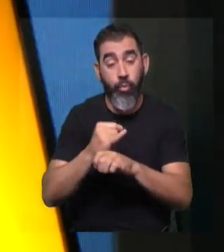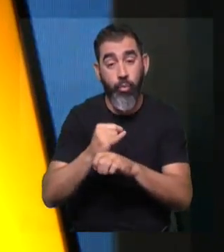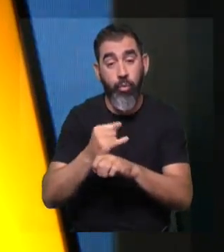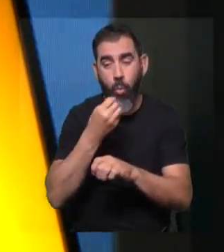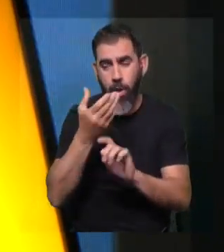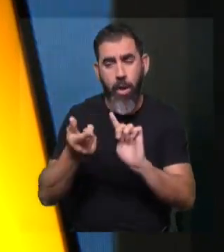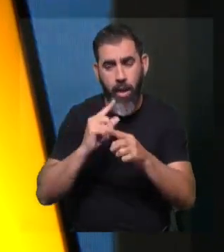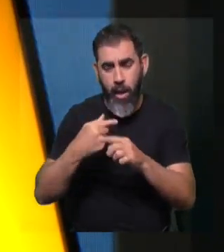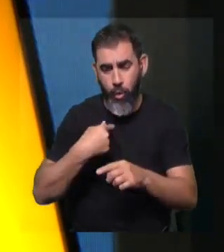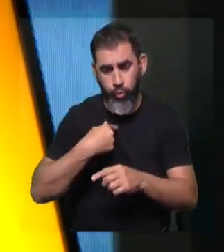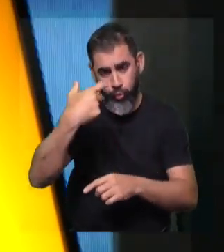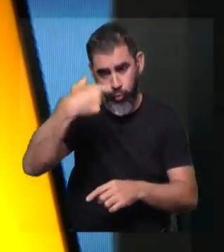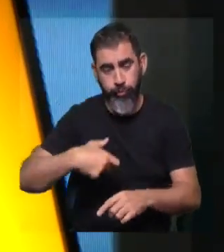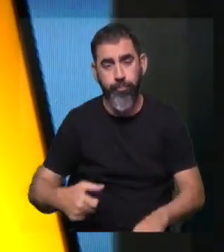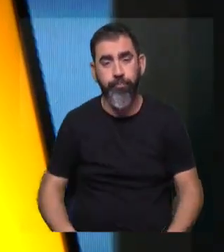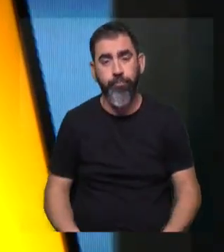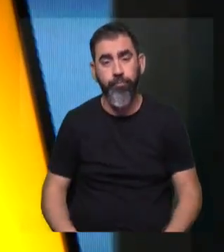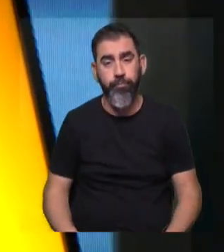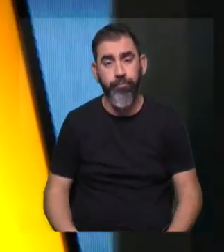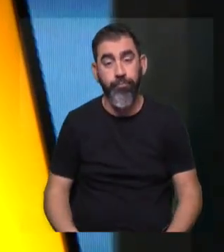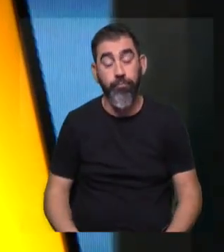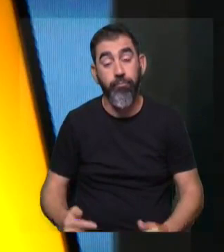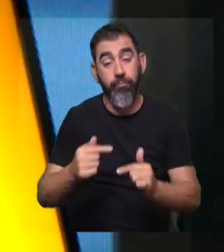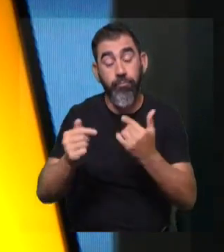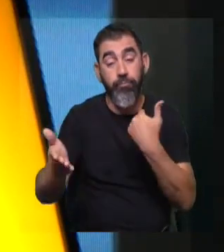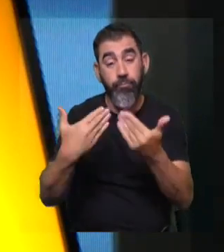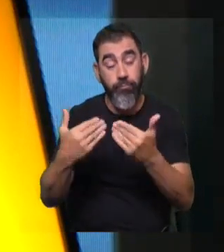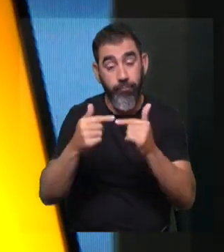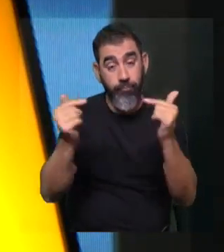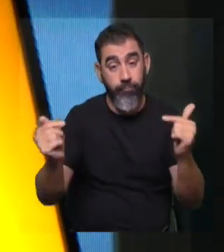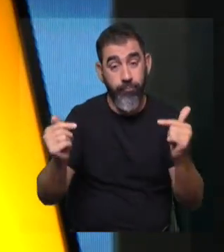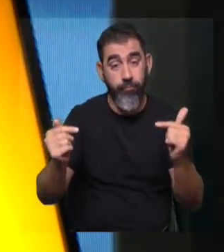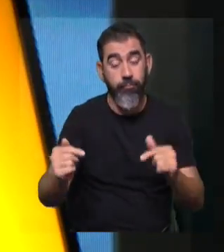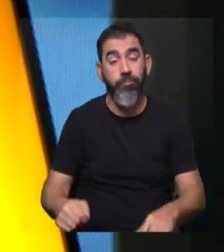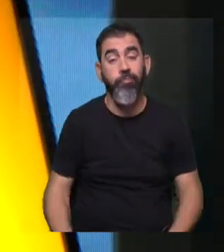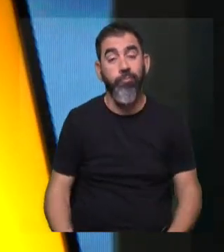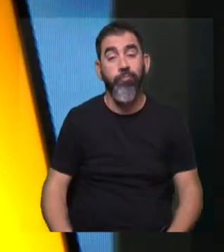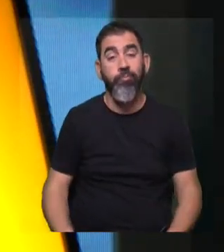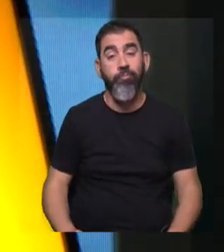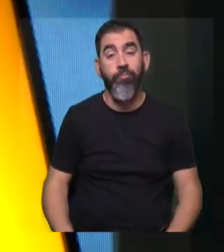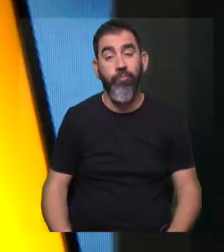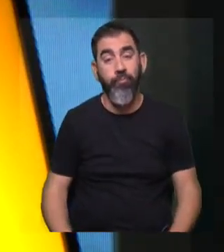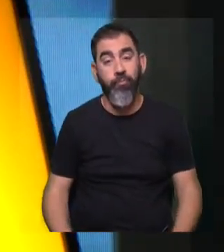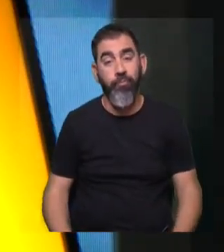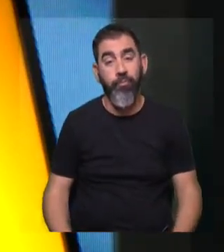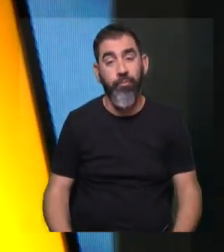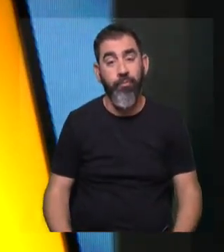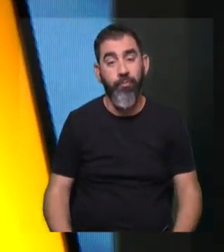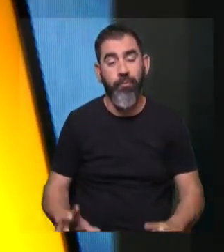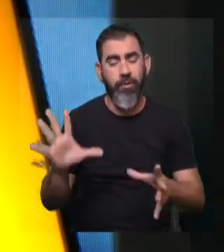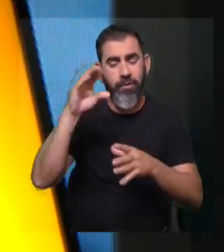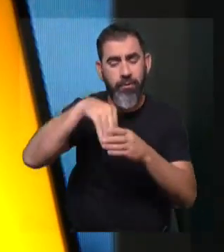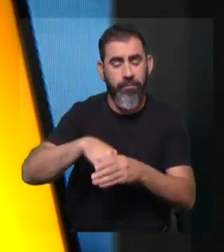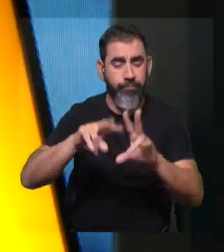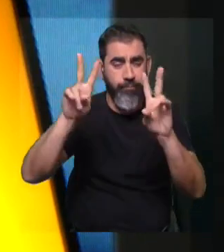buena relación científica, y justamente una de las cosas que hablábamos entre casa, digamos, es qué cosa con esto de meter todo en la misma bolsa. O